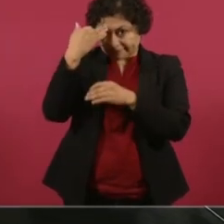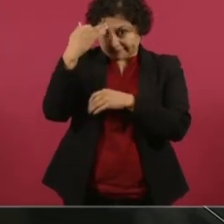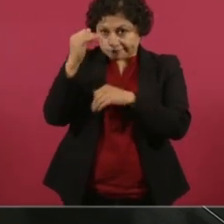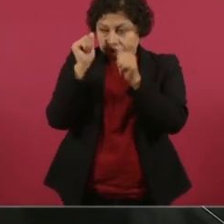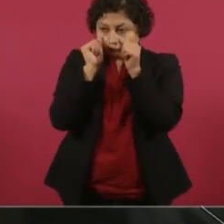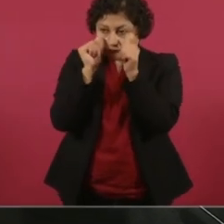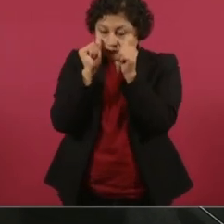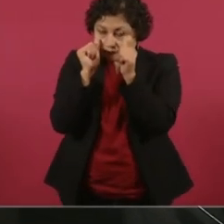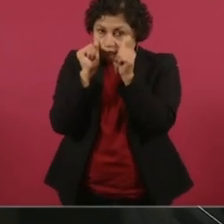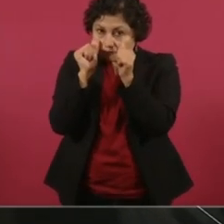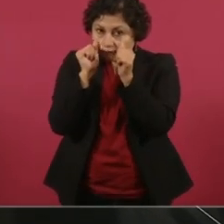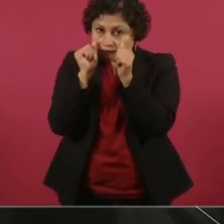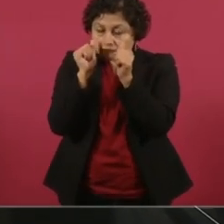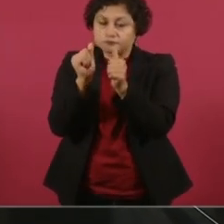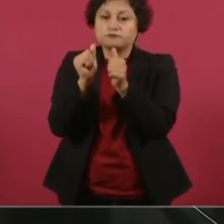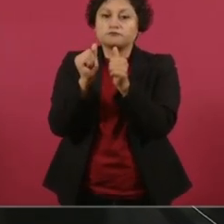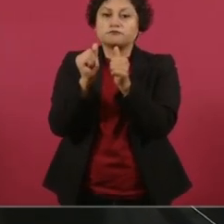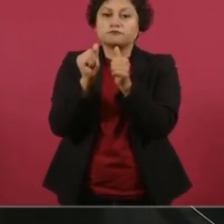hasta las